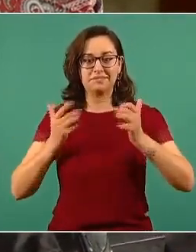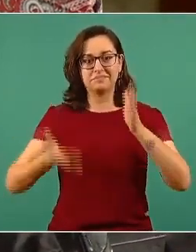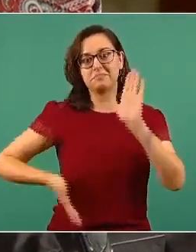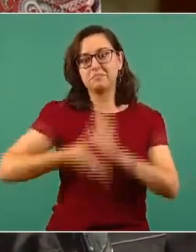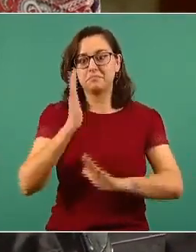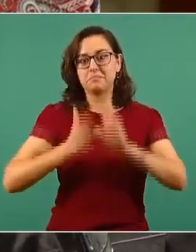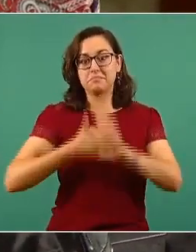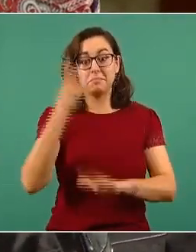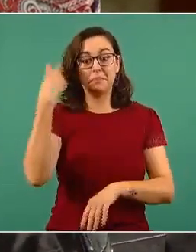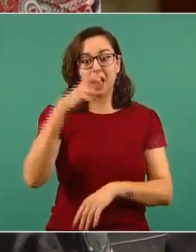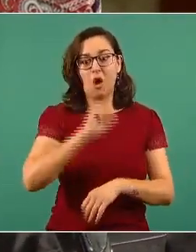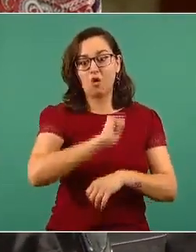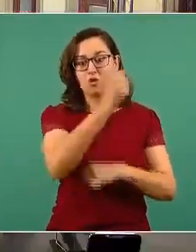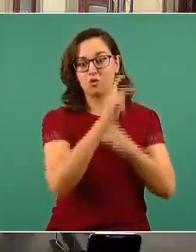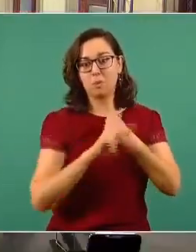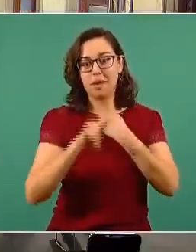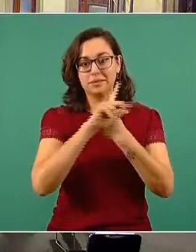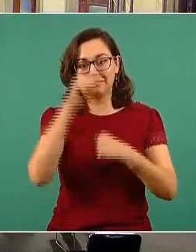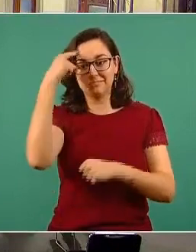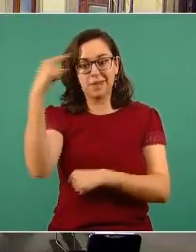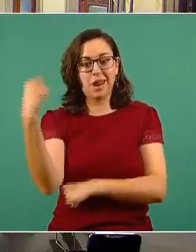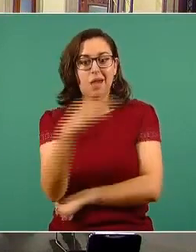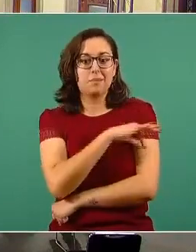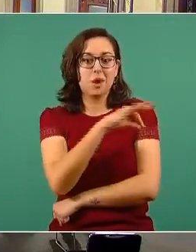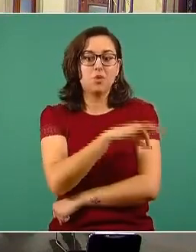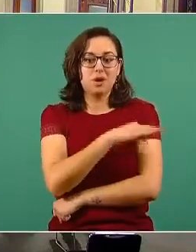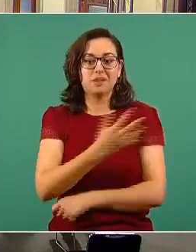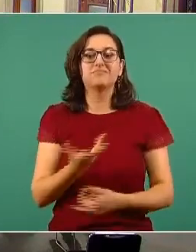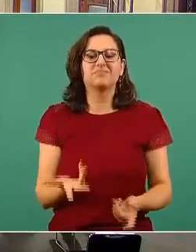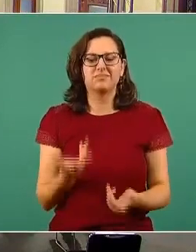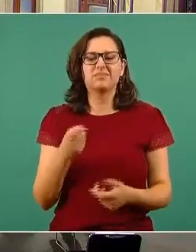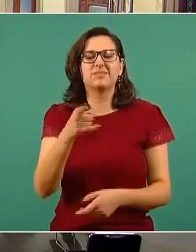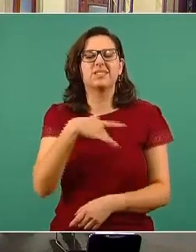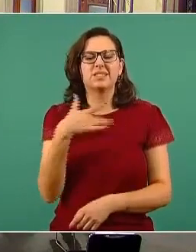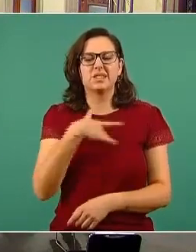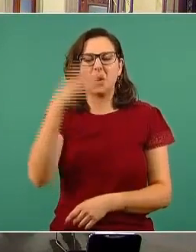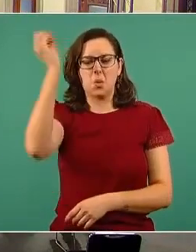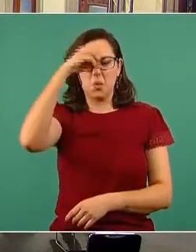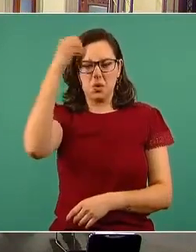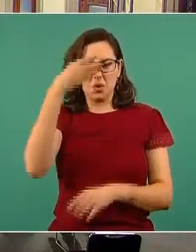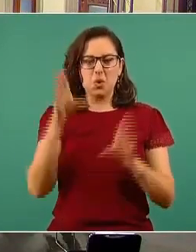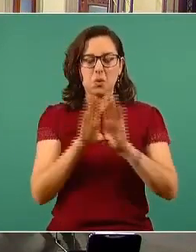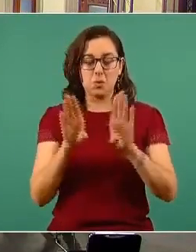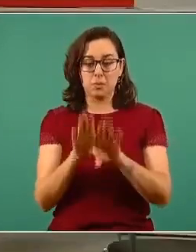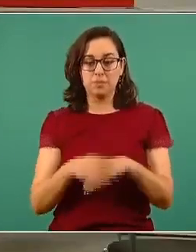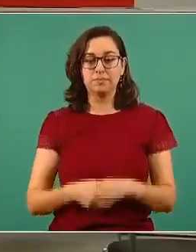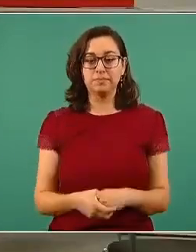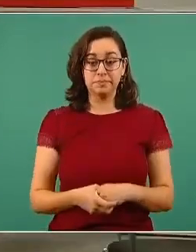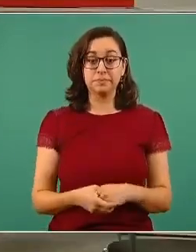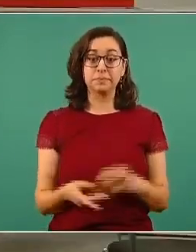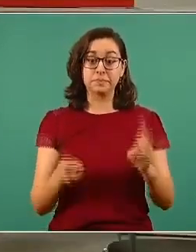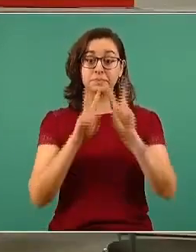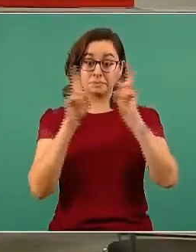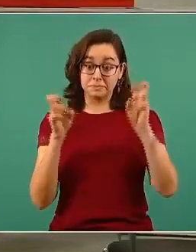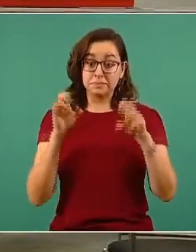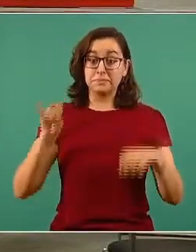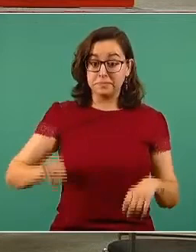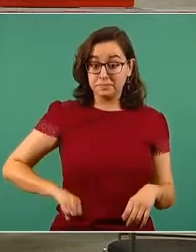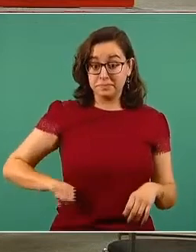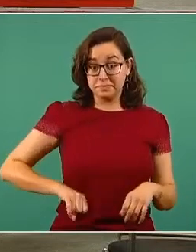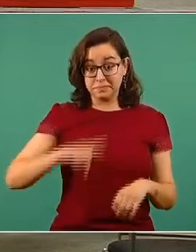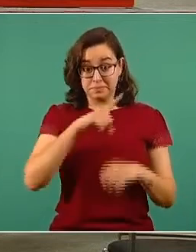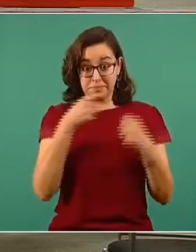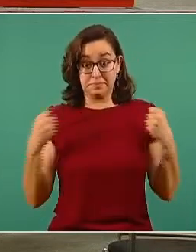recomendaciones, ¿qué puede señalar? Gracias. Muchas gracias. Este es un tema de gran interés en las regiones fronterizas, precisamente.